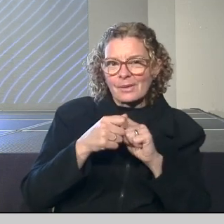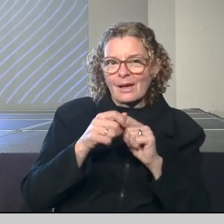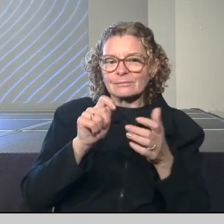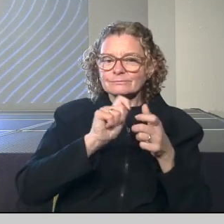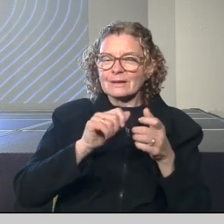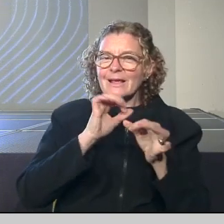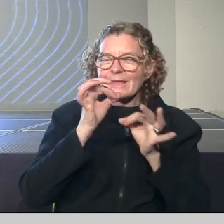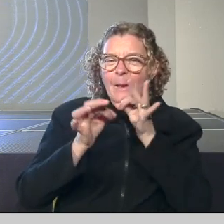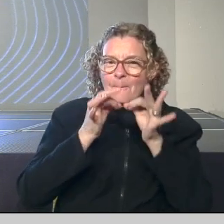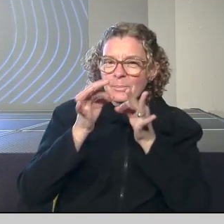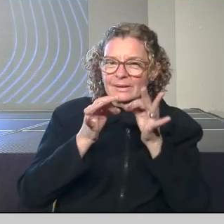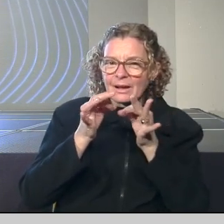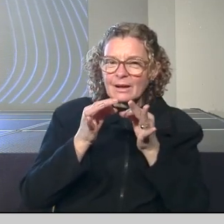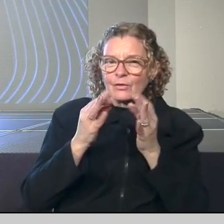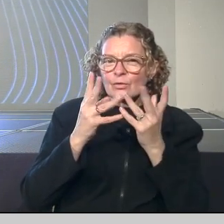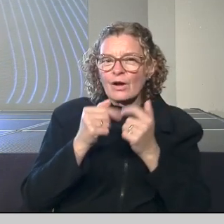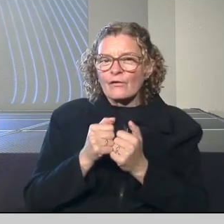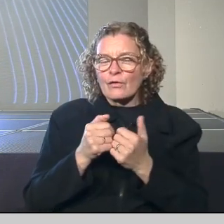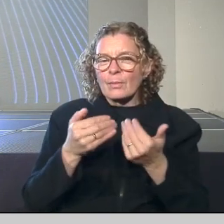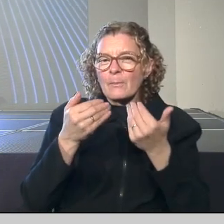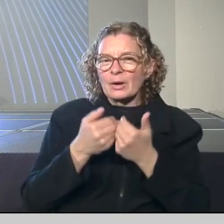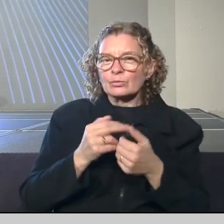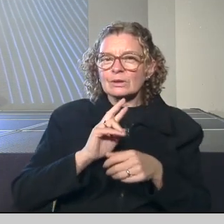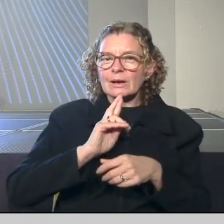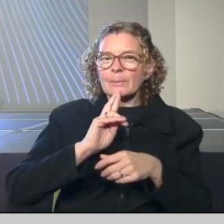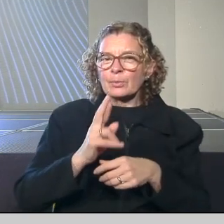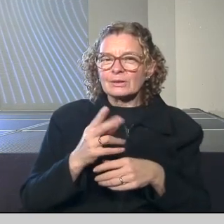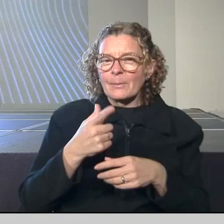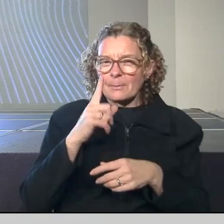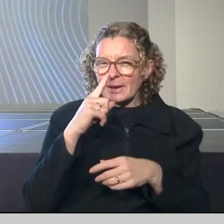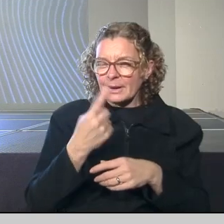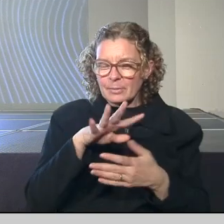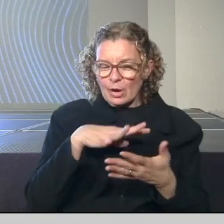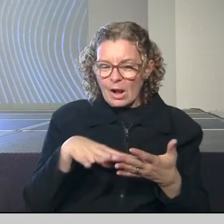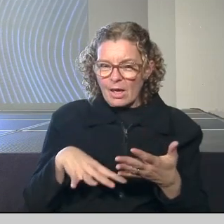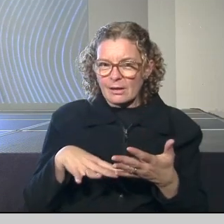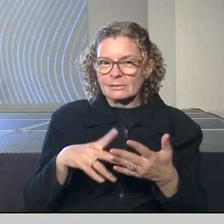publicación. Podemos usar un formato de preguntas y respuestas para que sea más ágil de leer